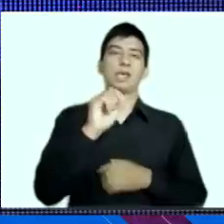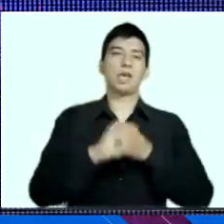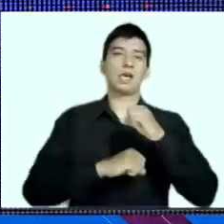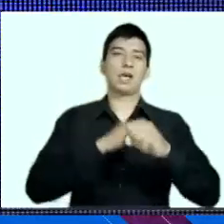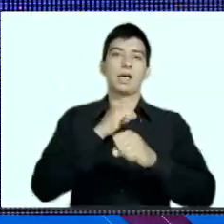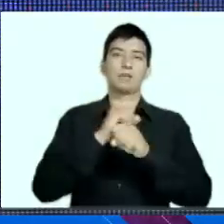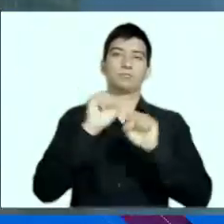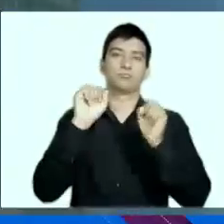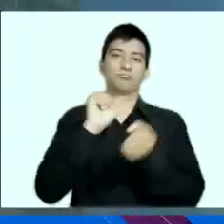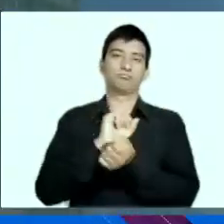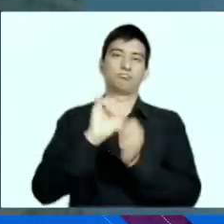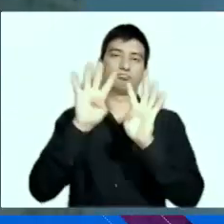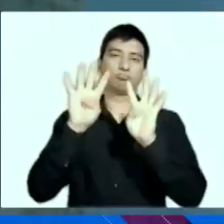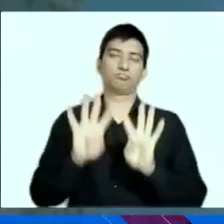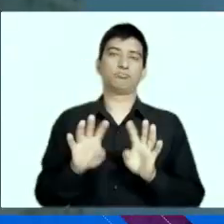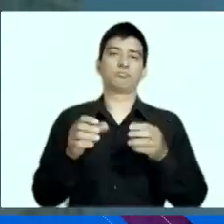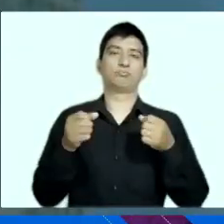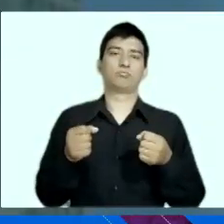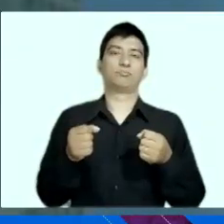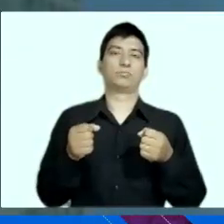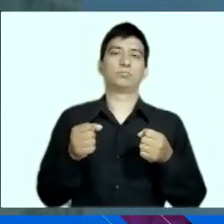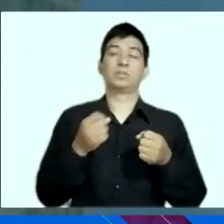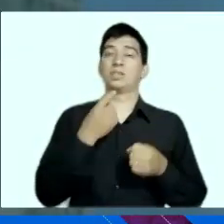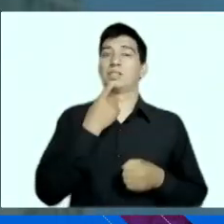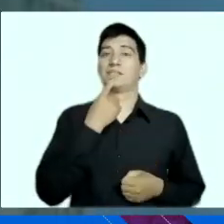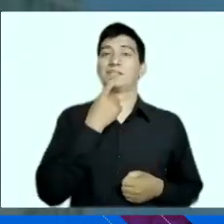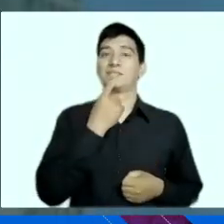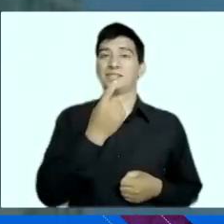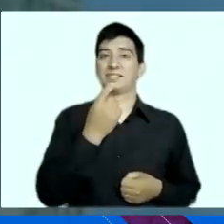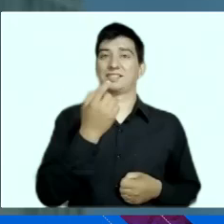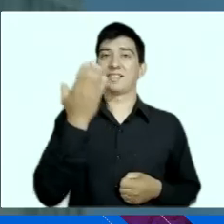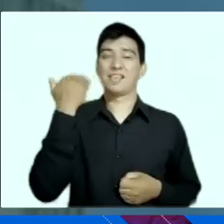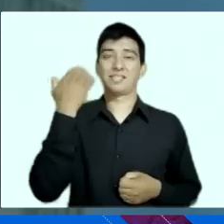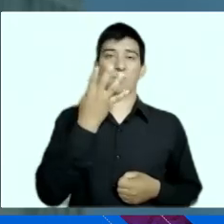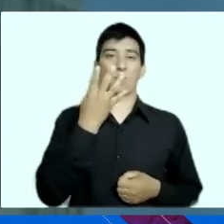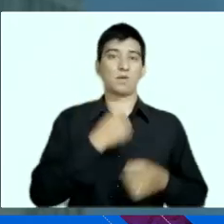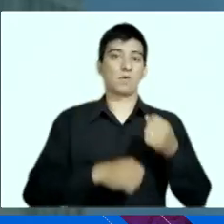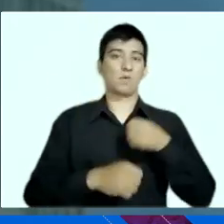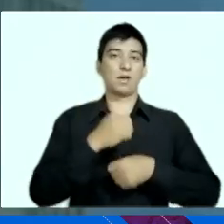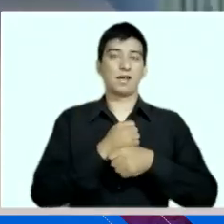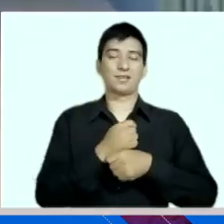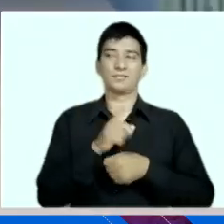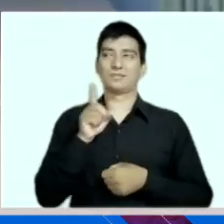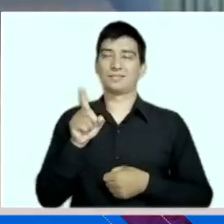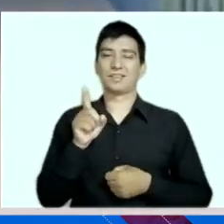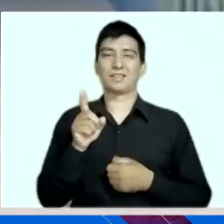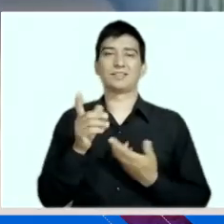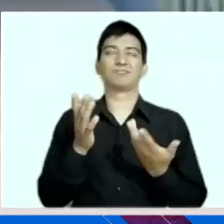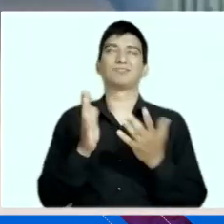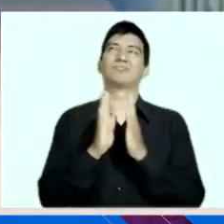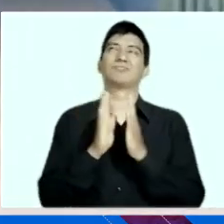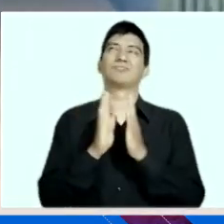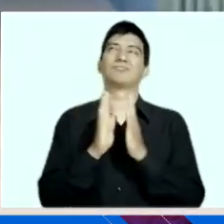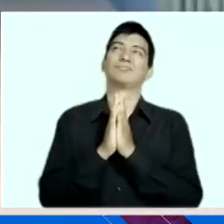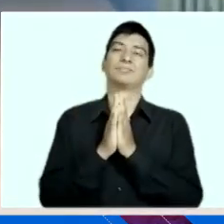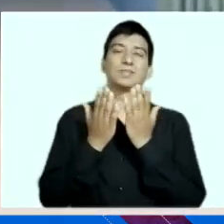está entregado al camino del Señor. Según todos los internautas que estaban viendo este